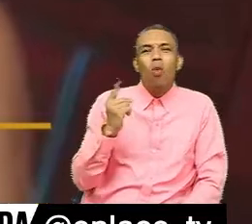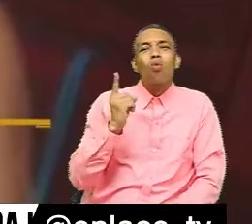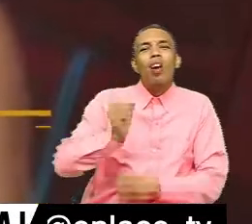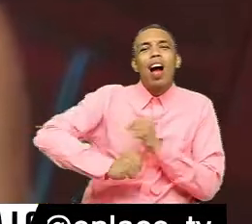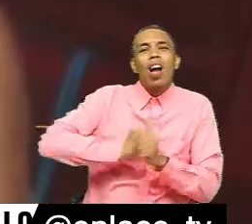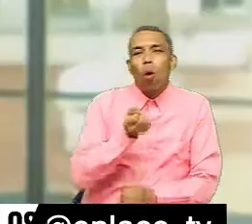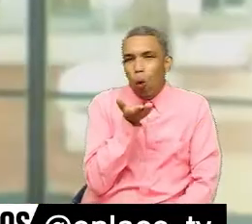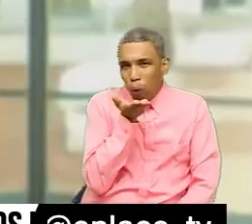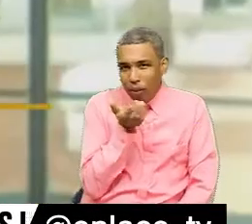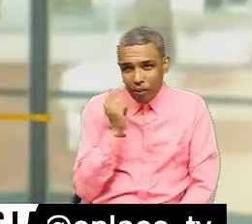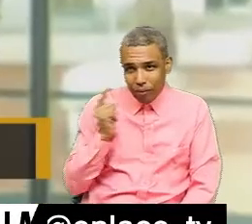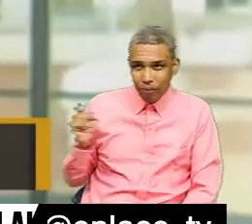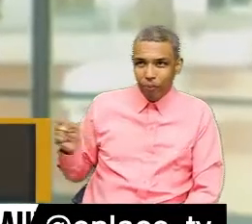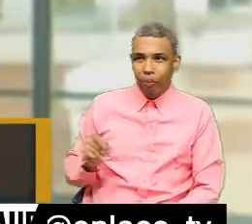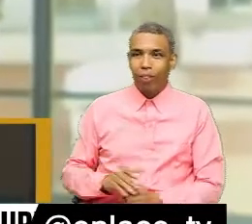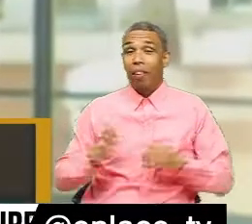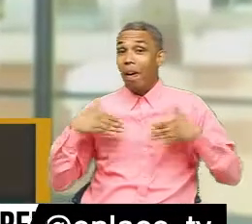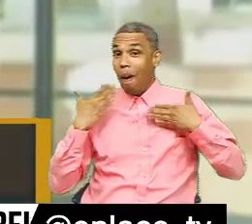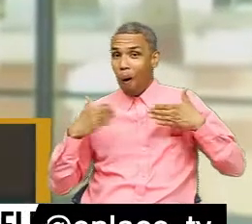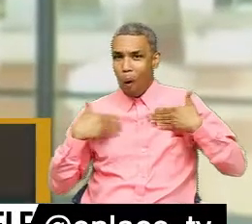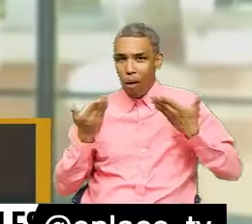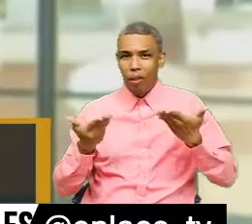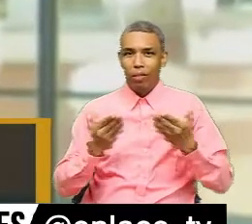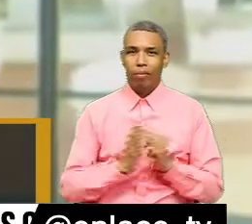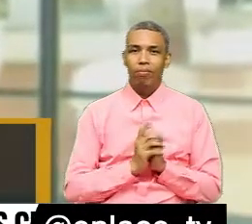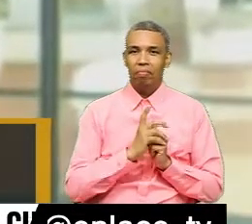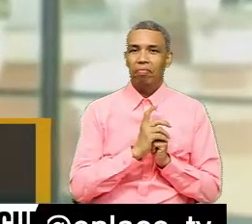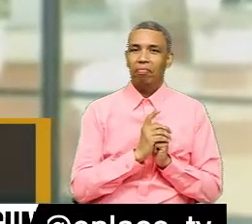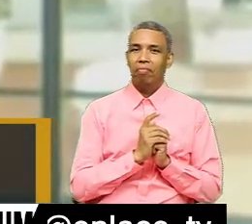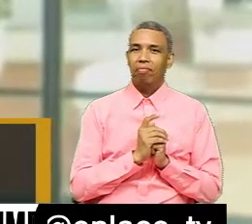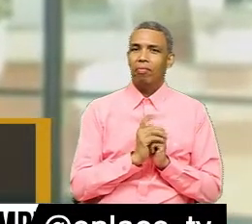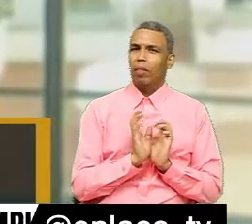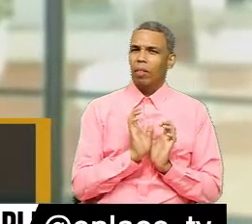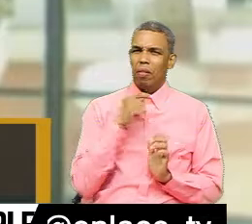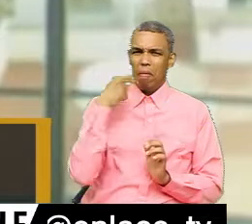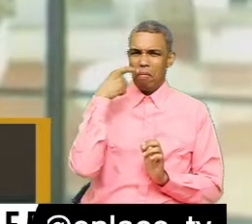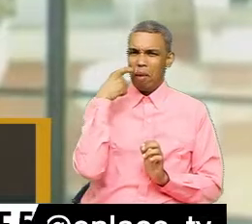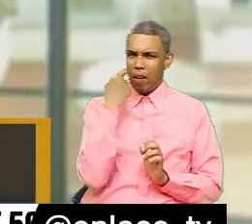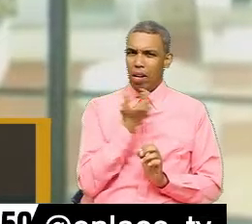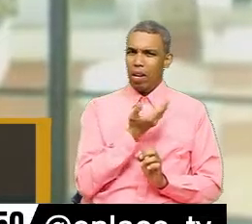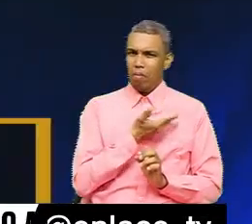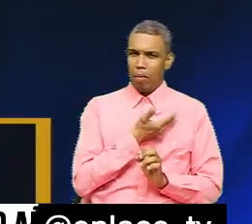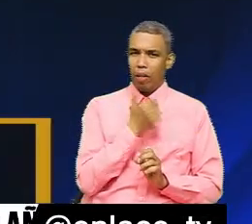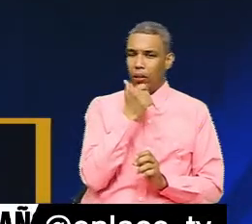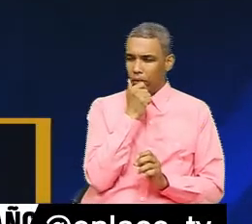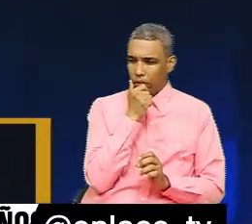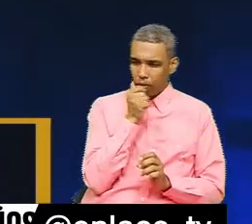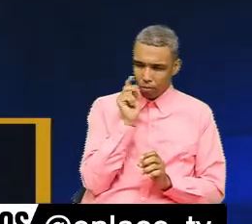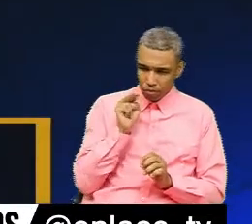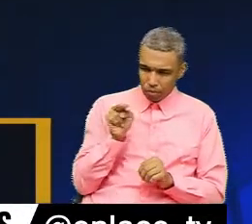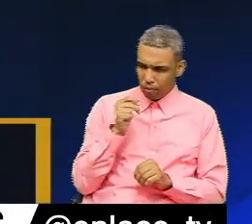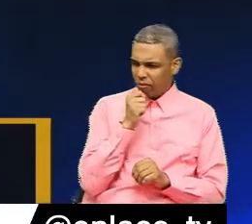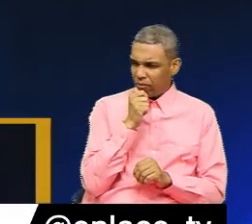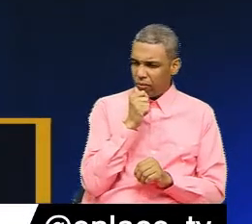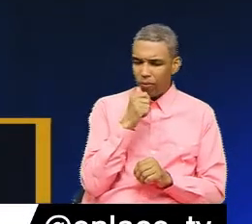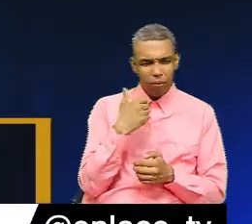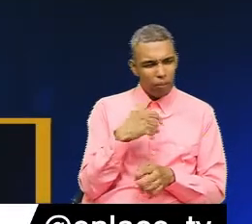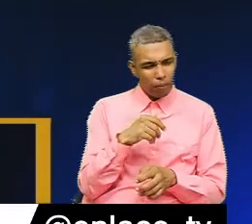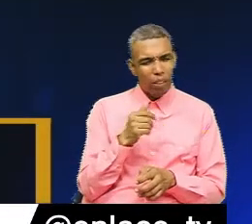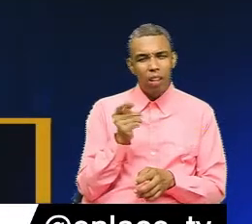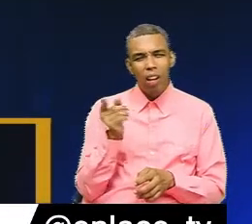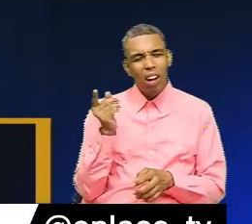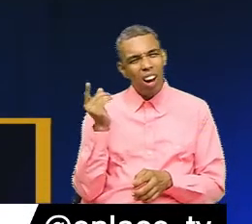En las fotografías se observa como un niño normal. Sin embargo, sus padres notaban que algo en su cabecita no andaba bien, por lo que decidieron llevarlo a los especialistas para